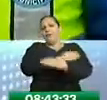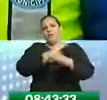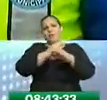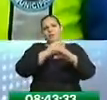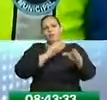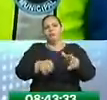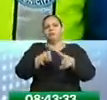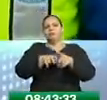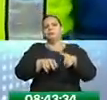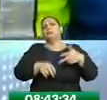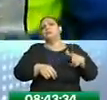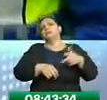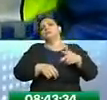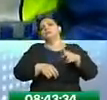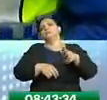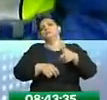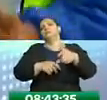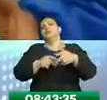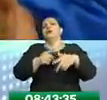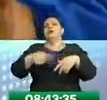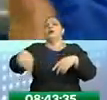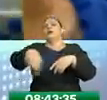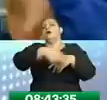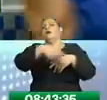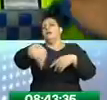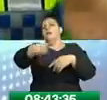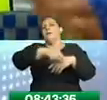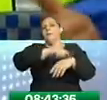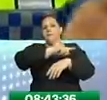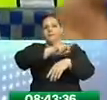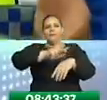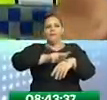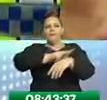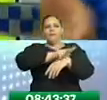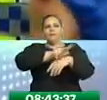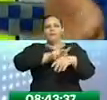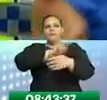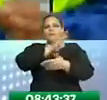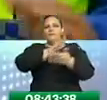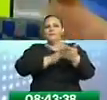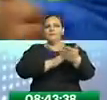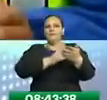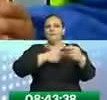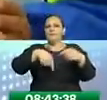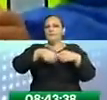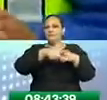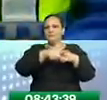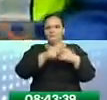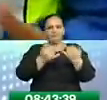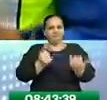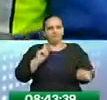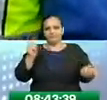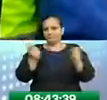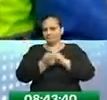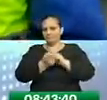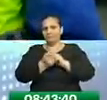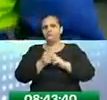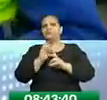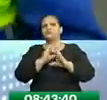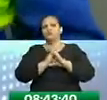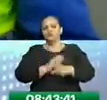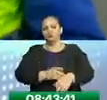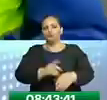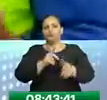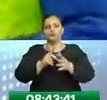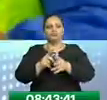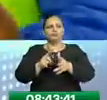3 horas y media. Eso ya no hay. Lo que hay, por ejemplo, que el mismo recorrido, pero se lo ha cortado y se lo ha ido a otro sitio donde existen